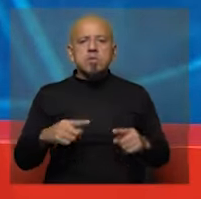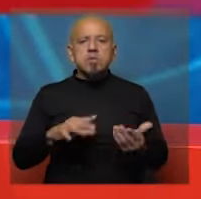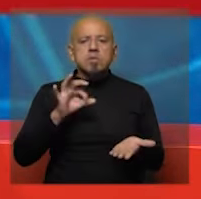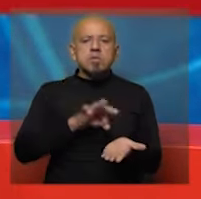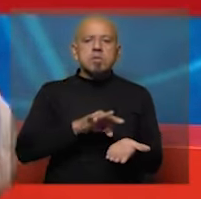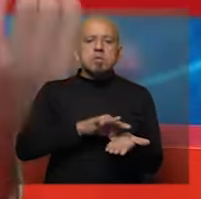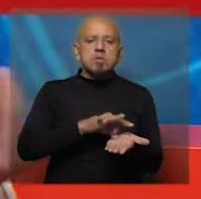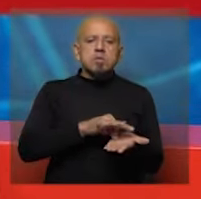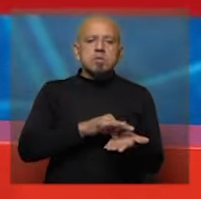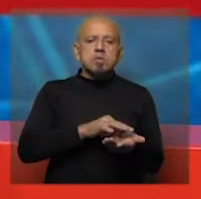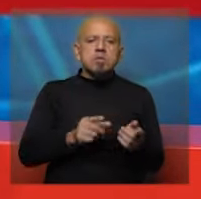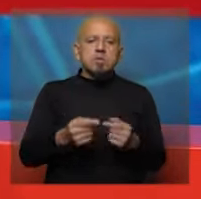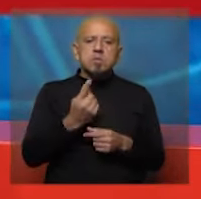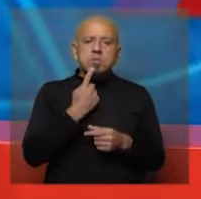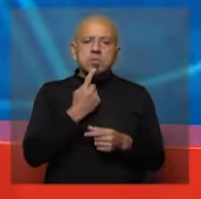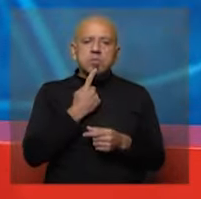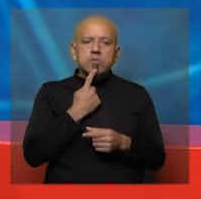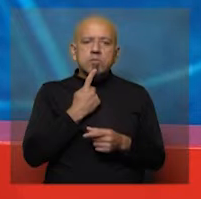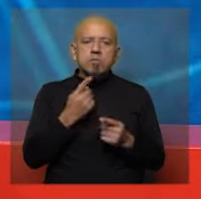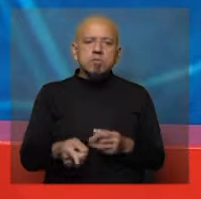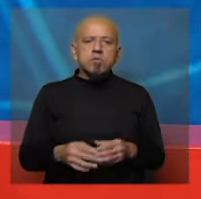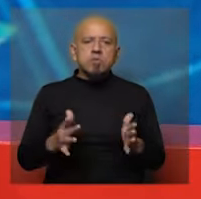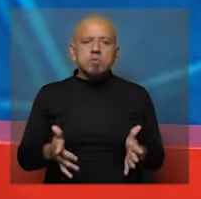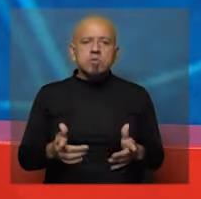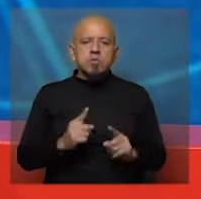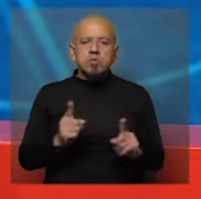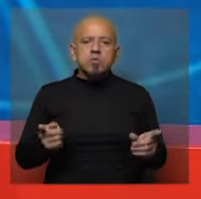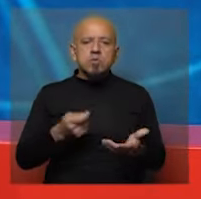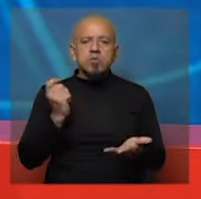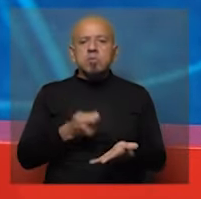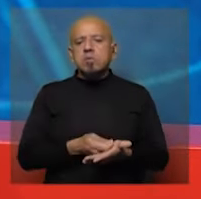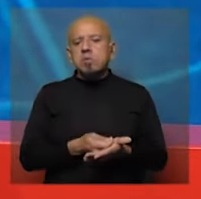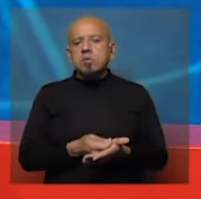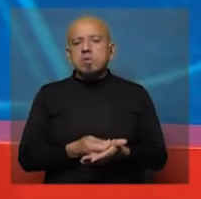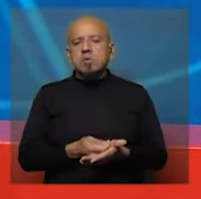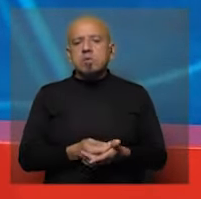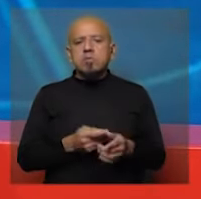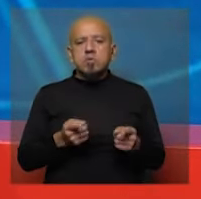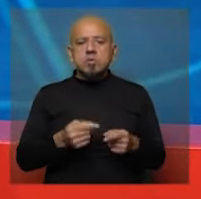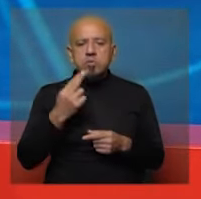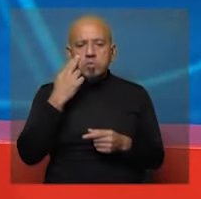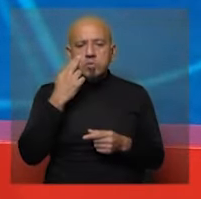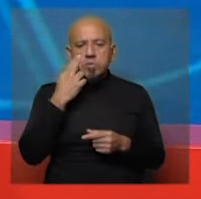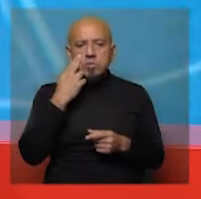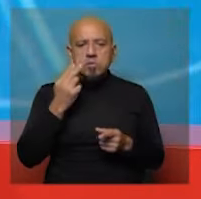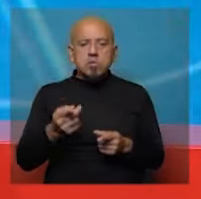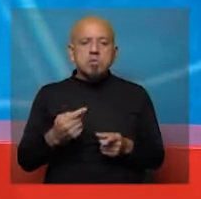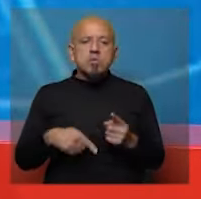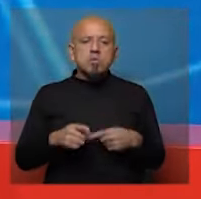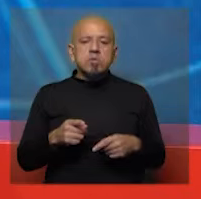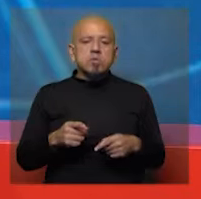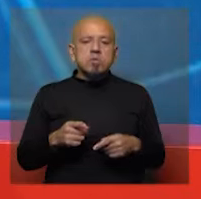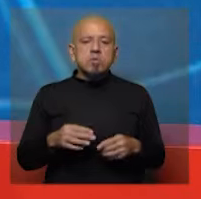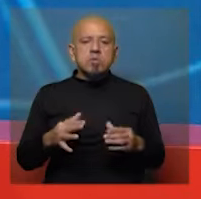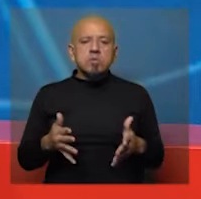político los y las políticos no pagan costos por no eh atender este problema esto